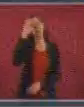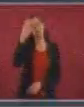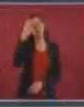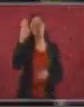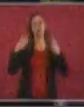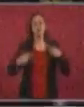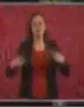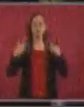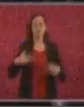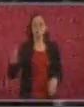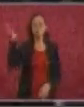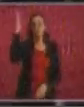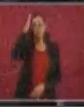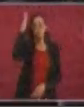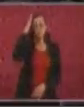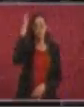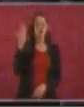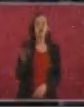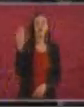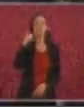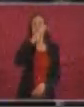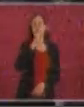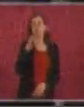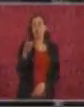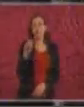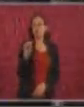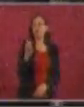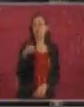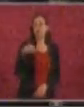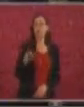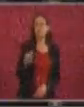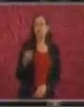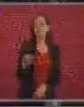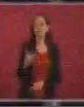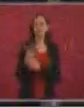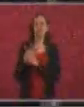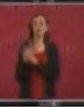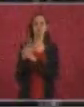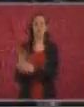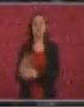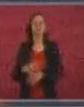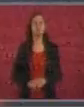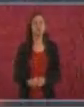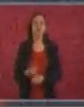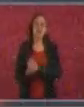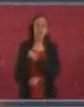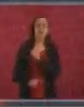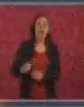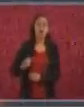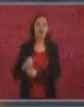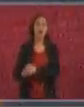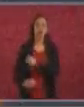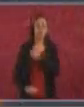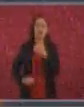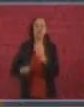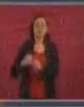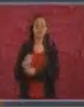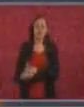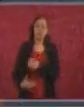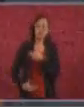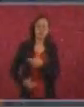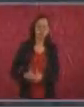a este presidente. Y luego ¿qué se va a hacer? ¿Cómo se va a proceder? ¿El presidente del Congreso? El presidente del Congreso, que convoca en dos